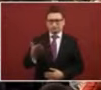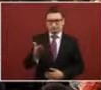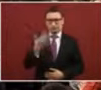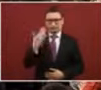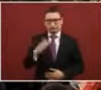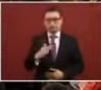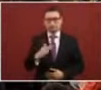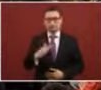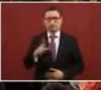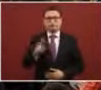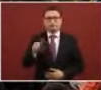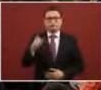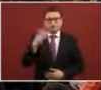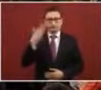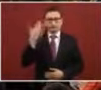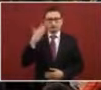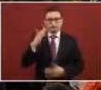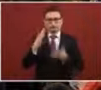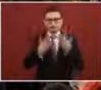de la UNAM,